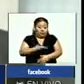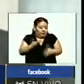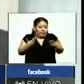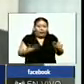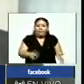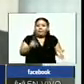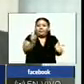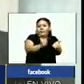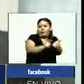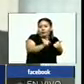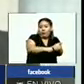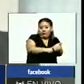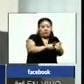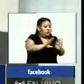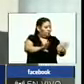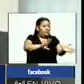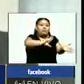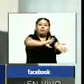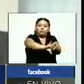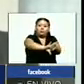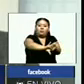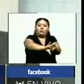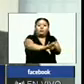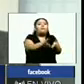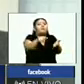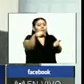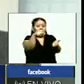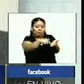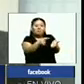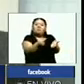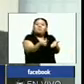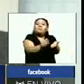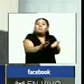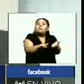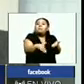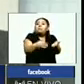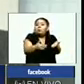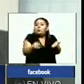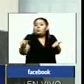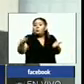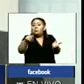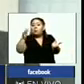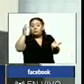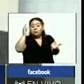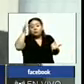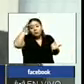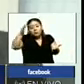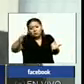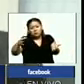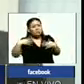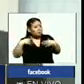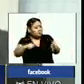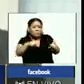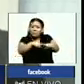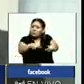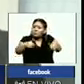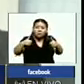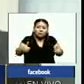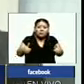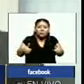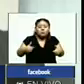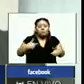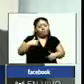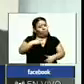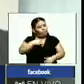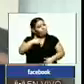de acuerdo y entonces que se ocupe para lo que decida en este caso salud que bueno nos honra